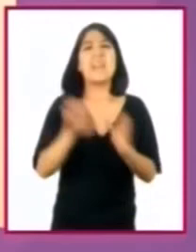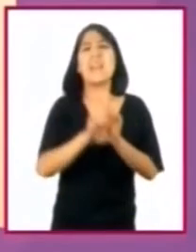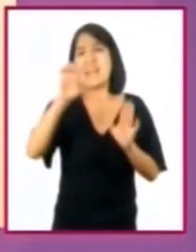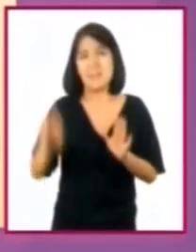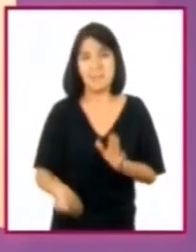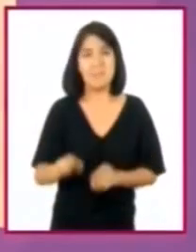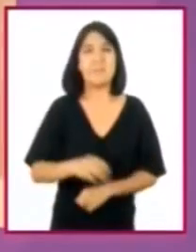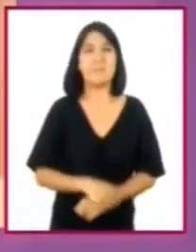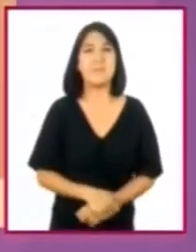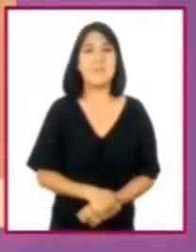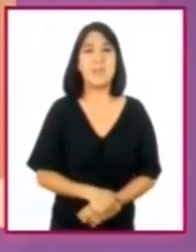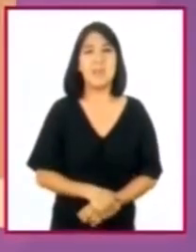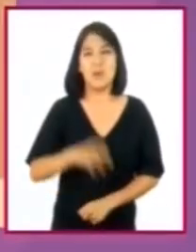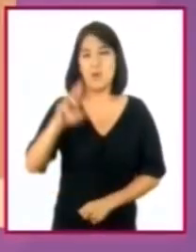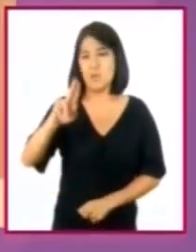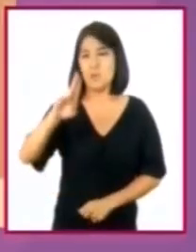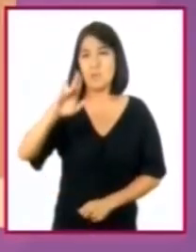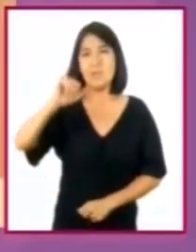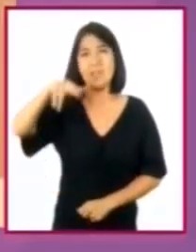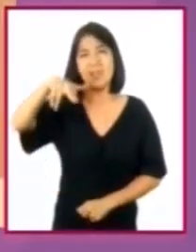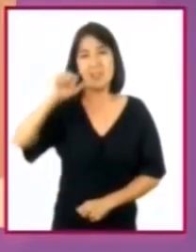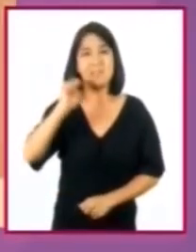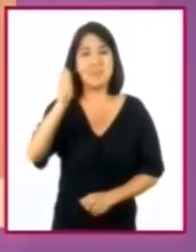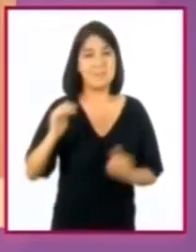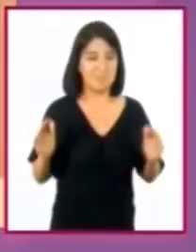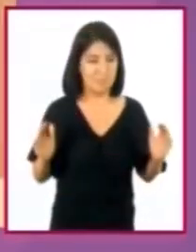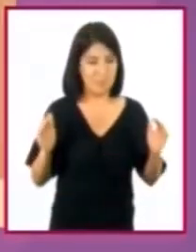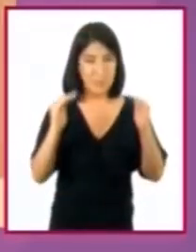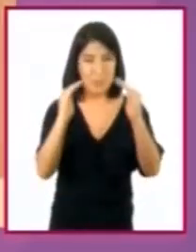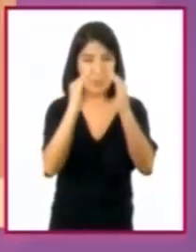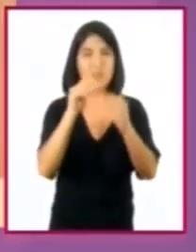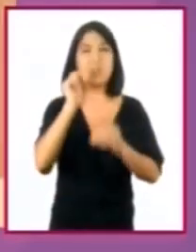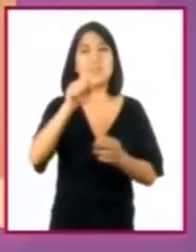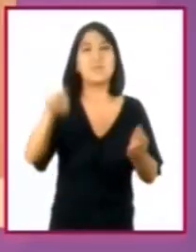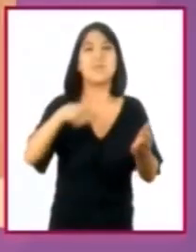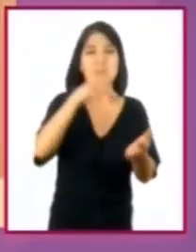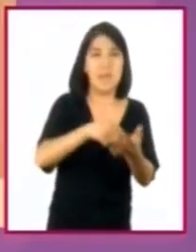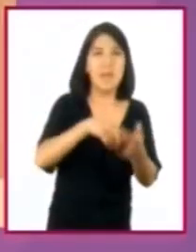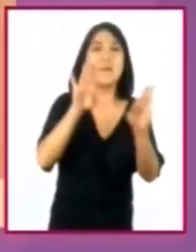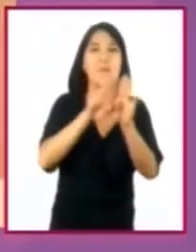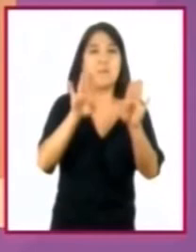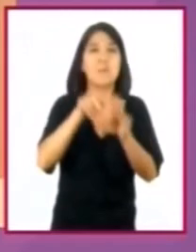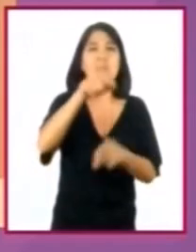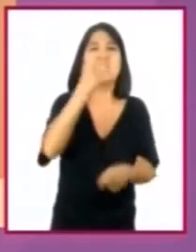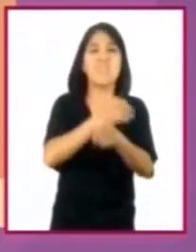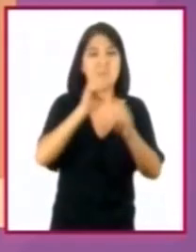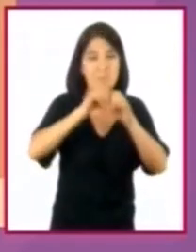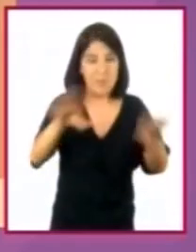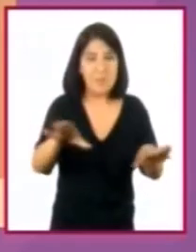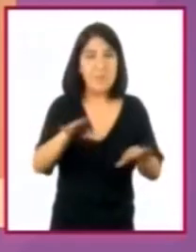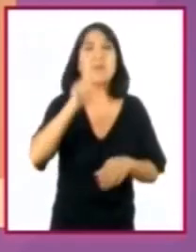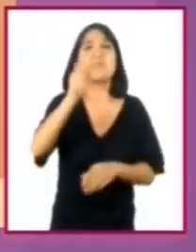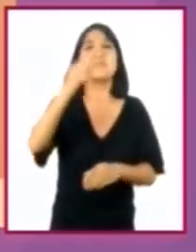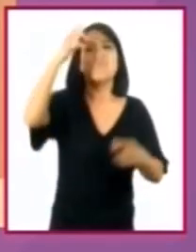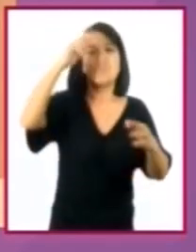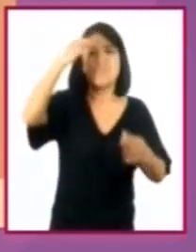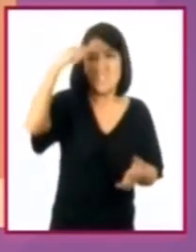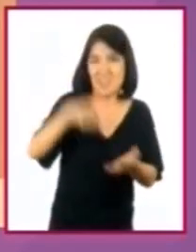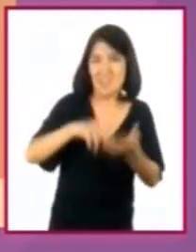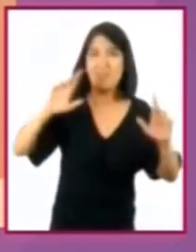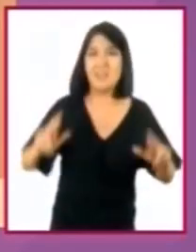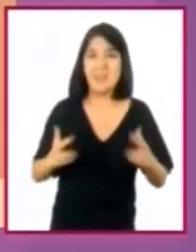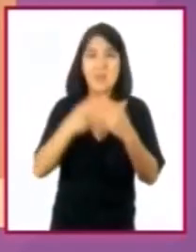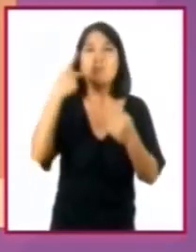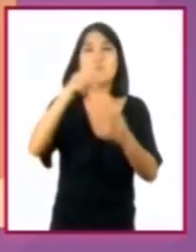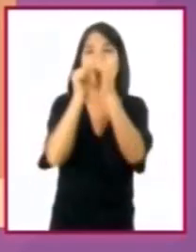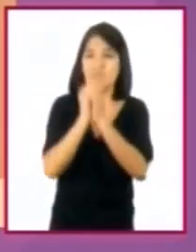primero, ruinas de edificaciones y monumentos arquitectónicos. Nos aportan información sobre las creencias religiosas y los ritos